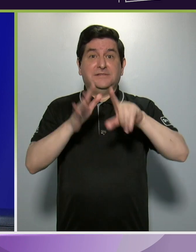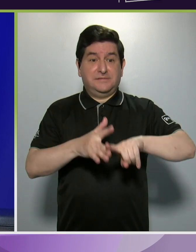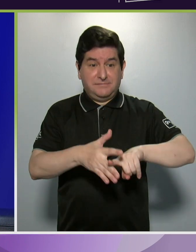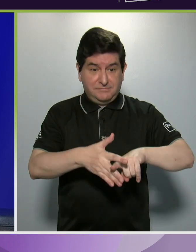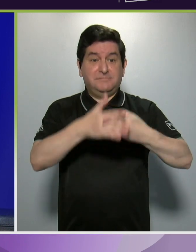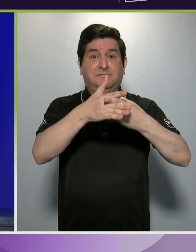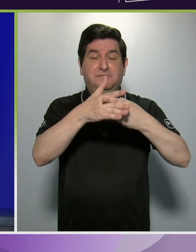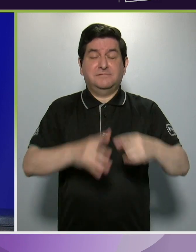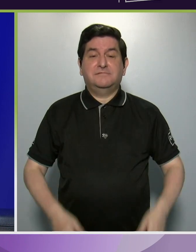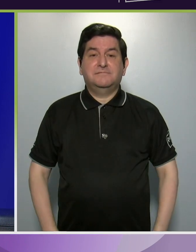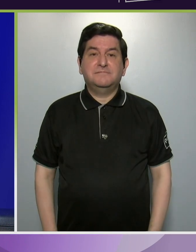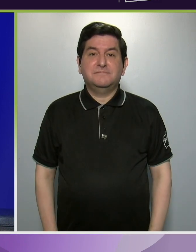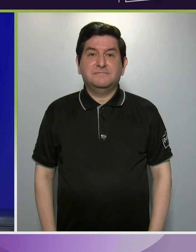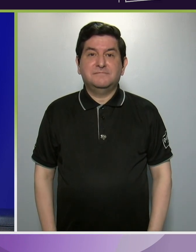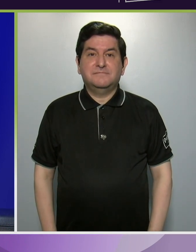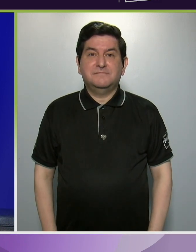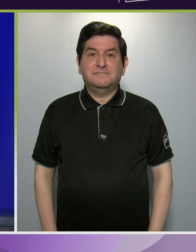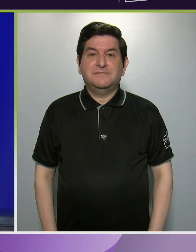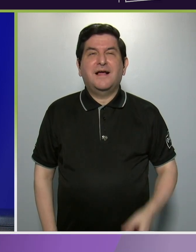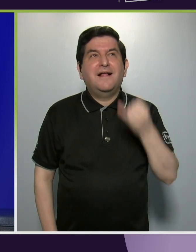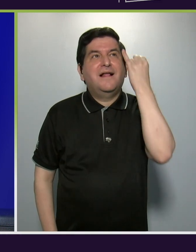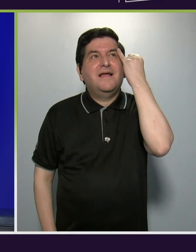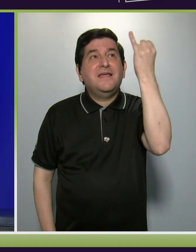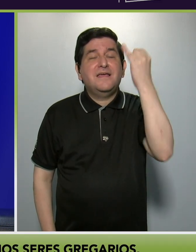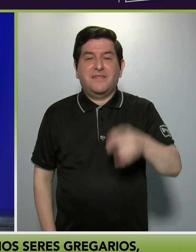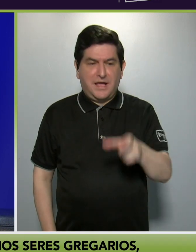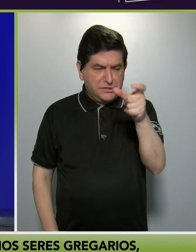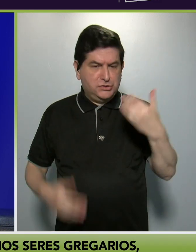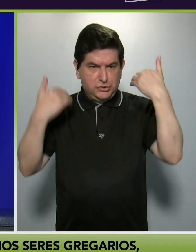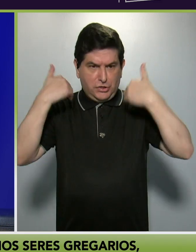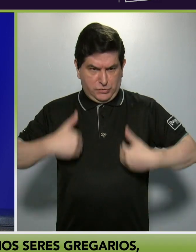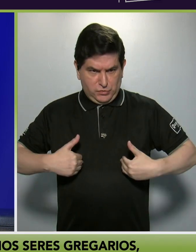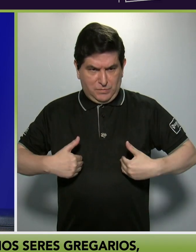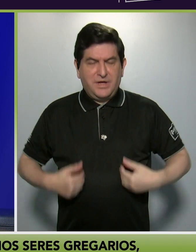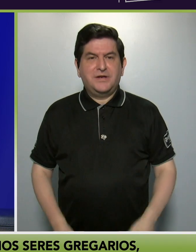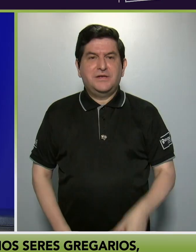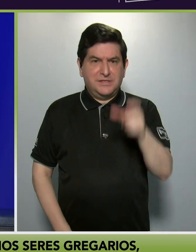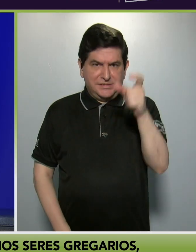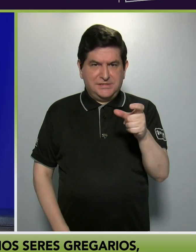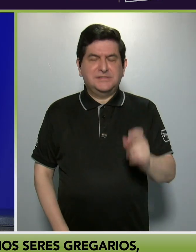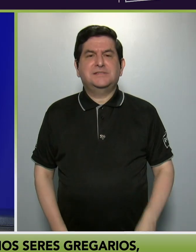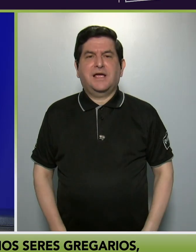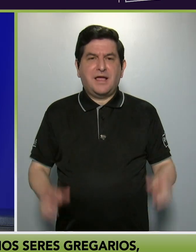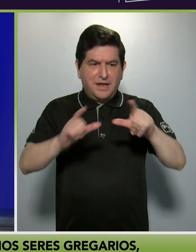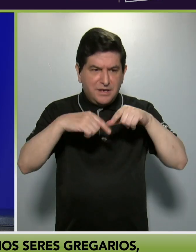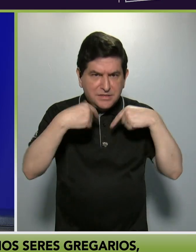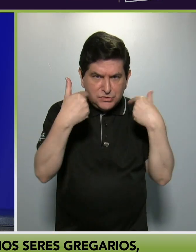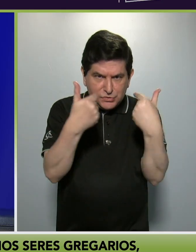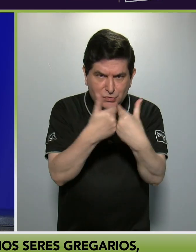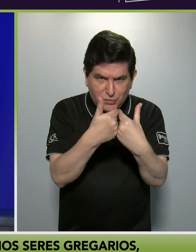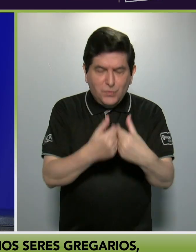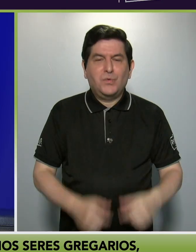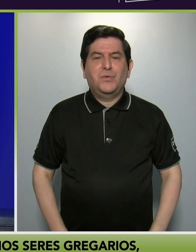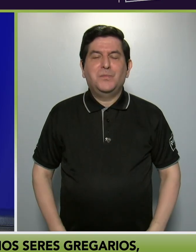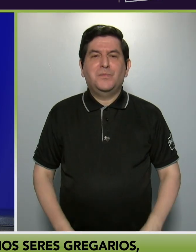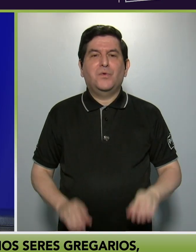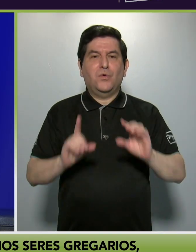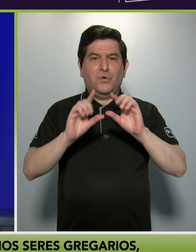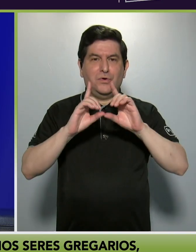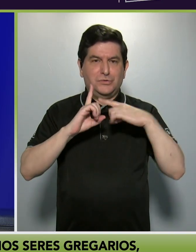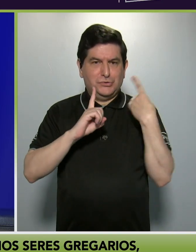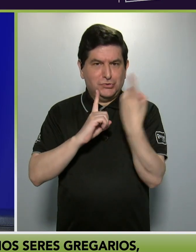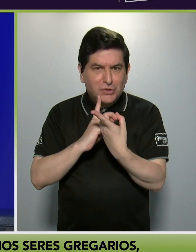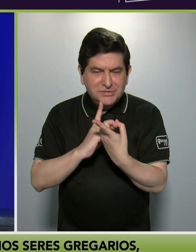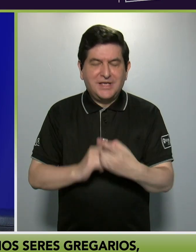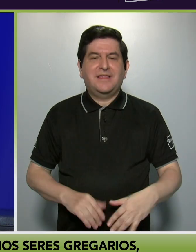con esta idea de que los seres humanos somos seres gregarios. Eso significa que necesitamos vivir en sociedad, necesitamos vivir